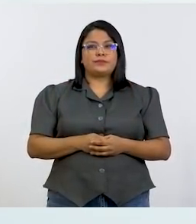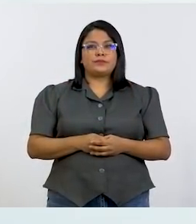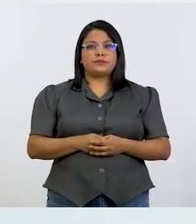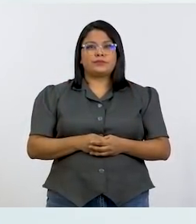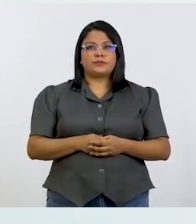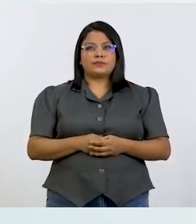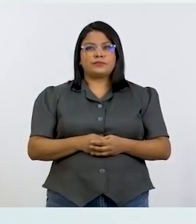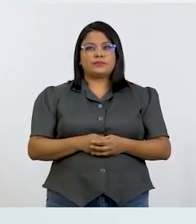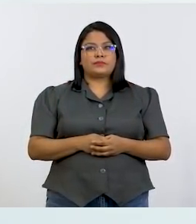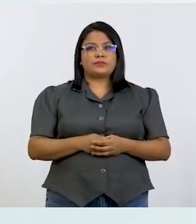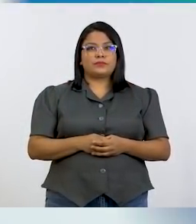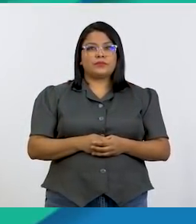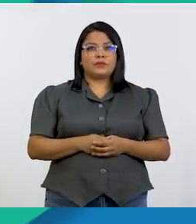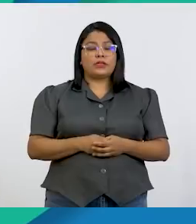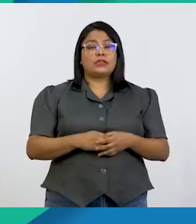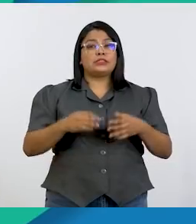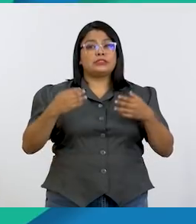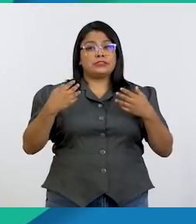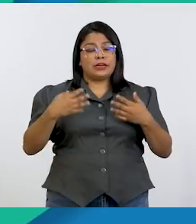7.